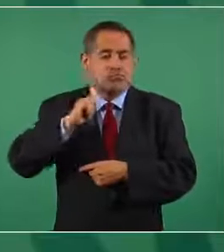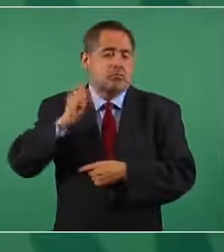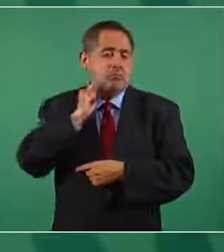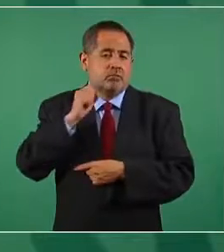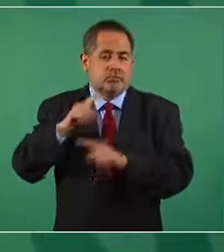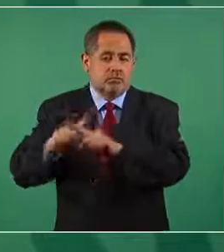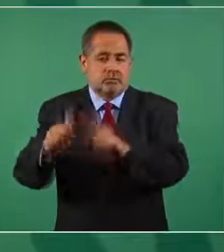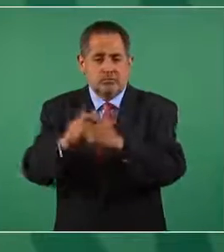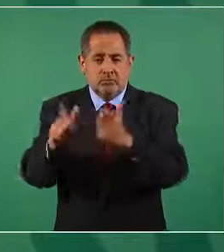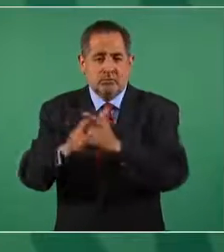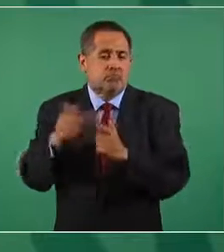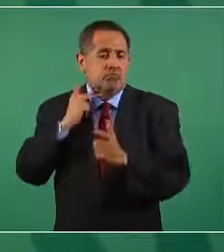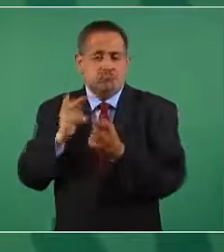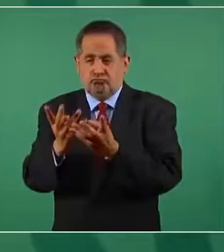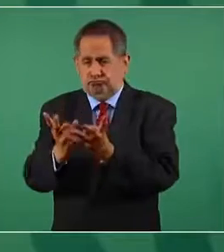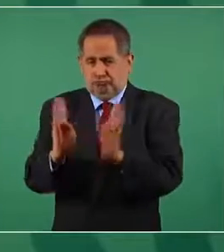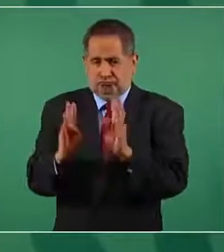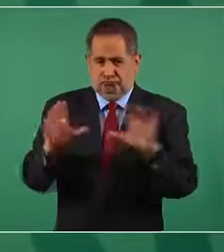de todos los partidos